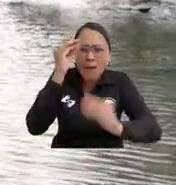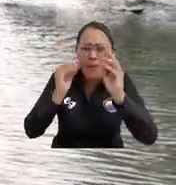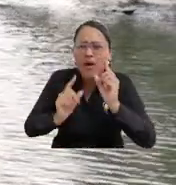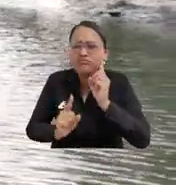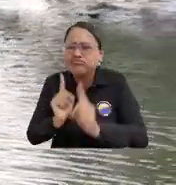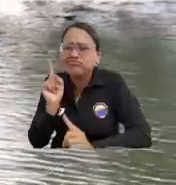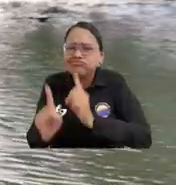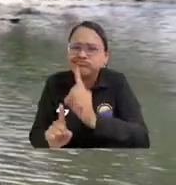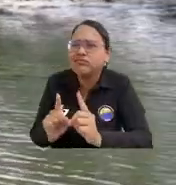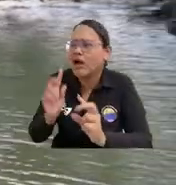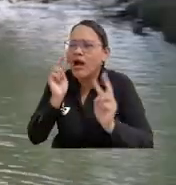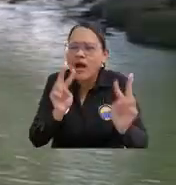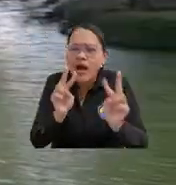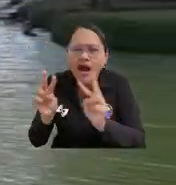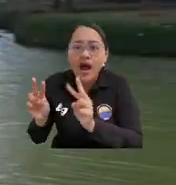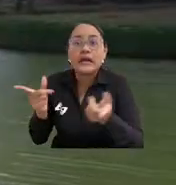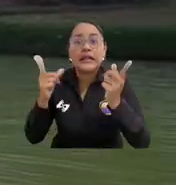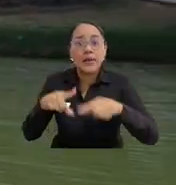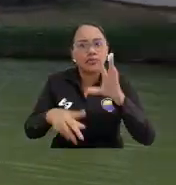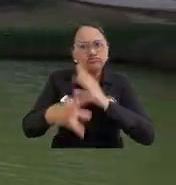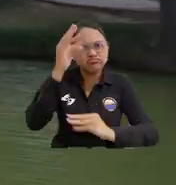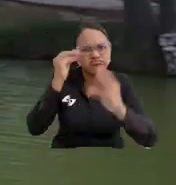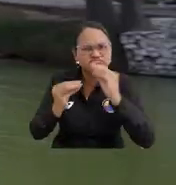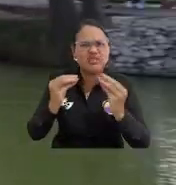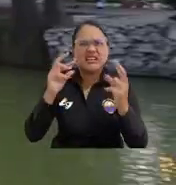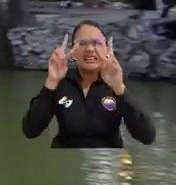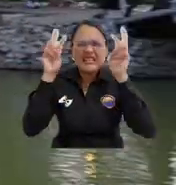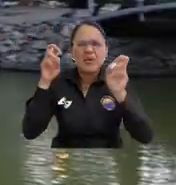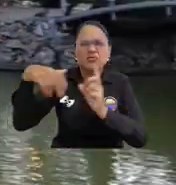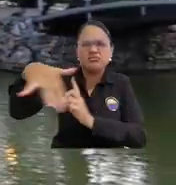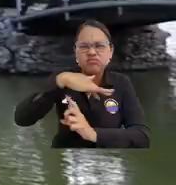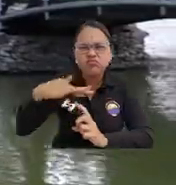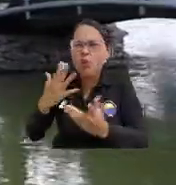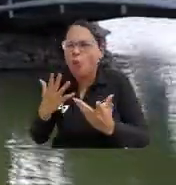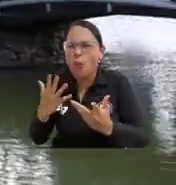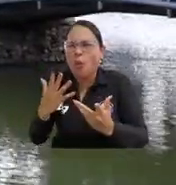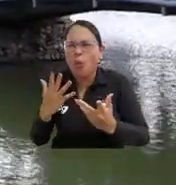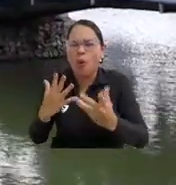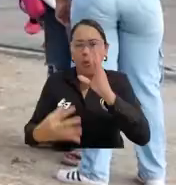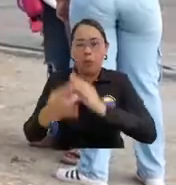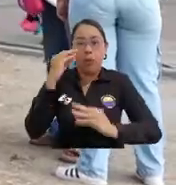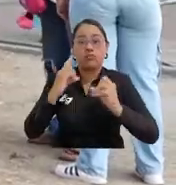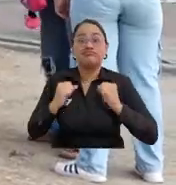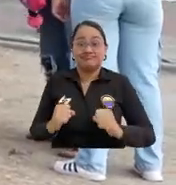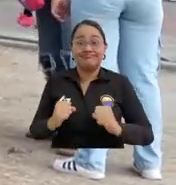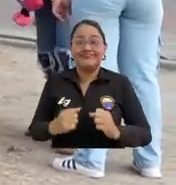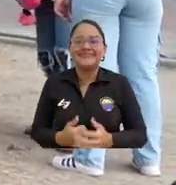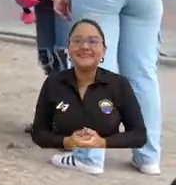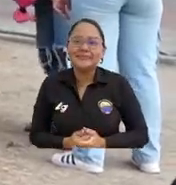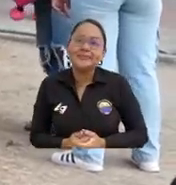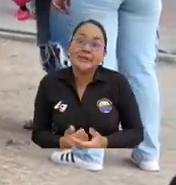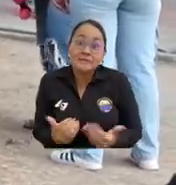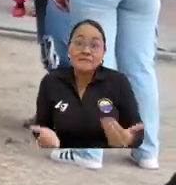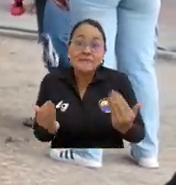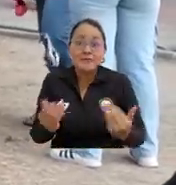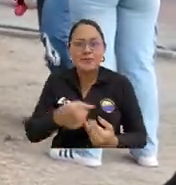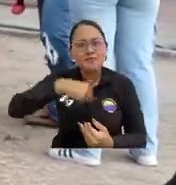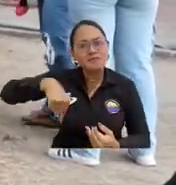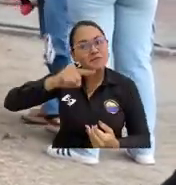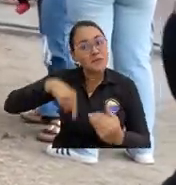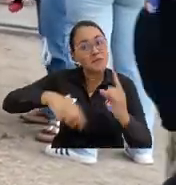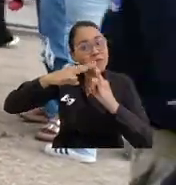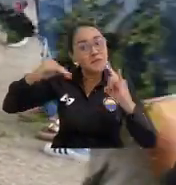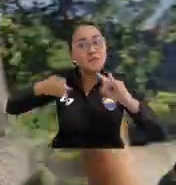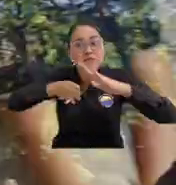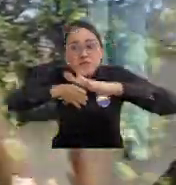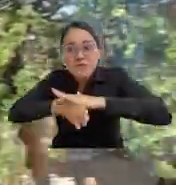contacto con la naturaleza, sino también como un centro de investigación y educación ambiental. Es un museo donde diariamente podemos